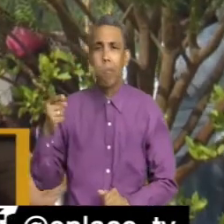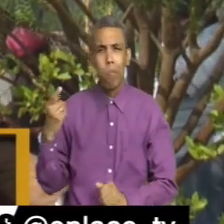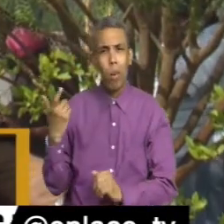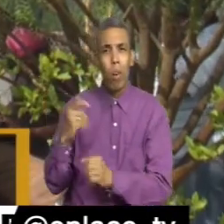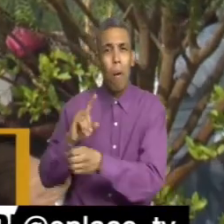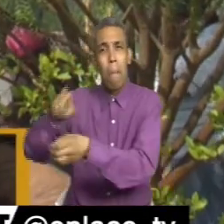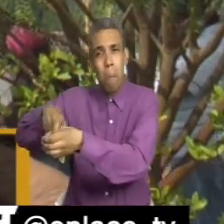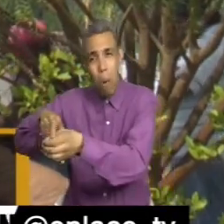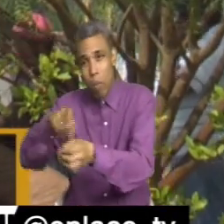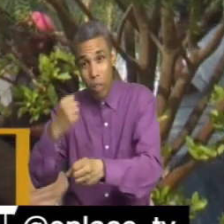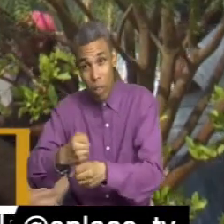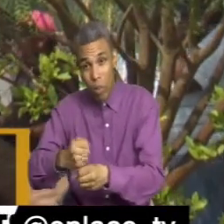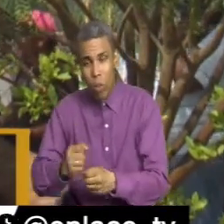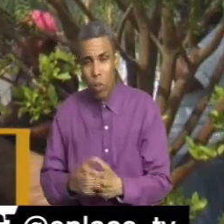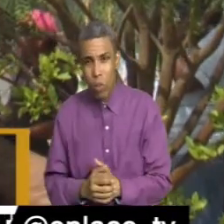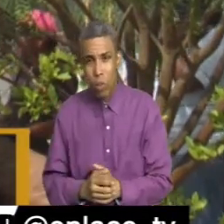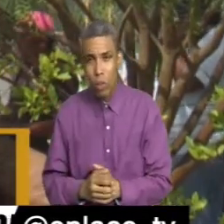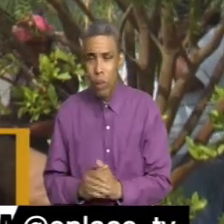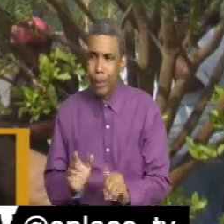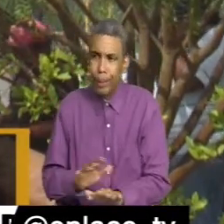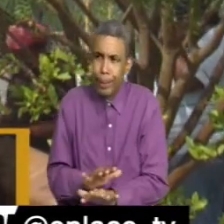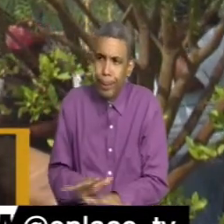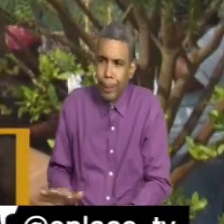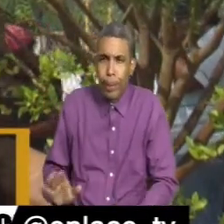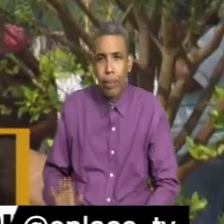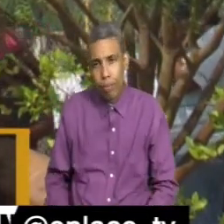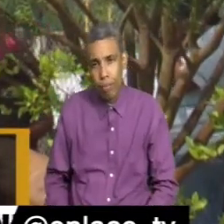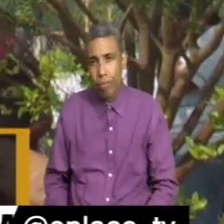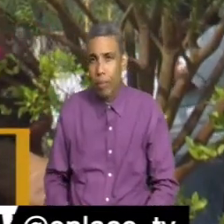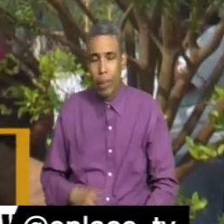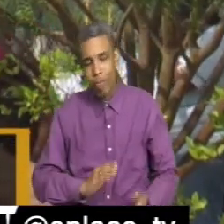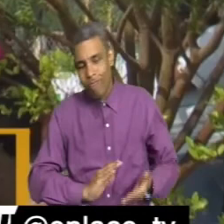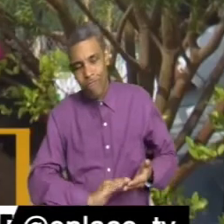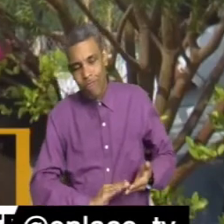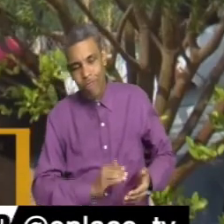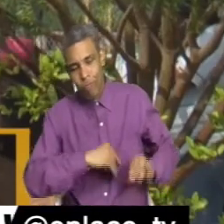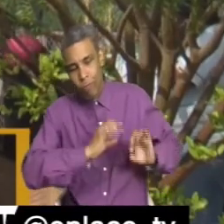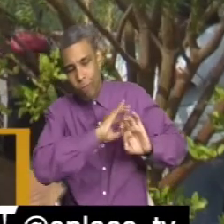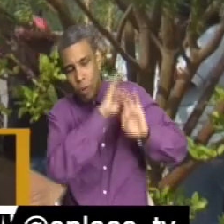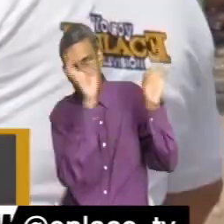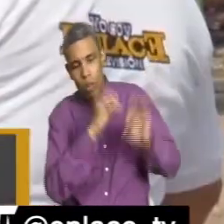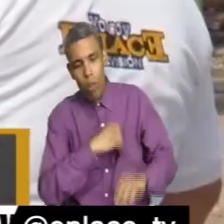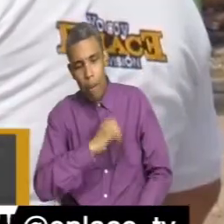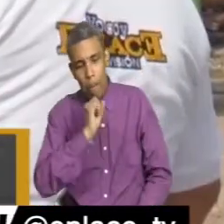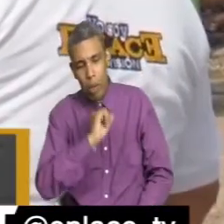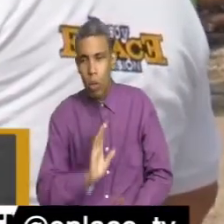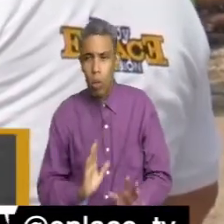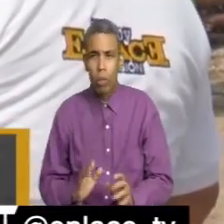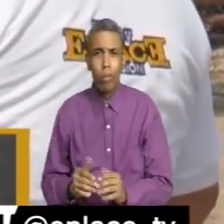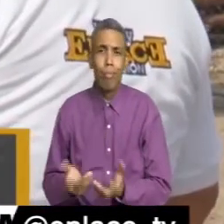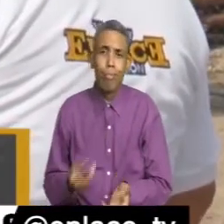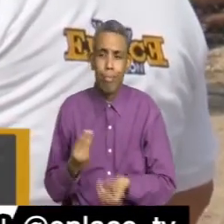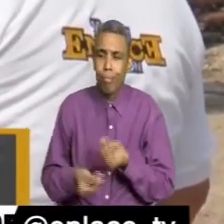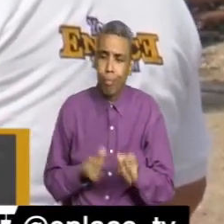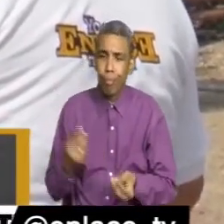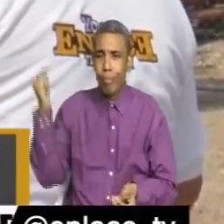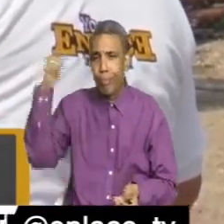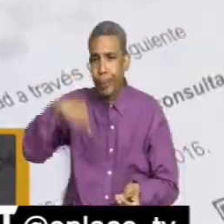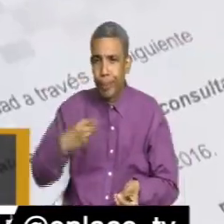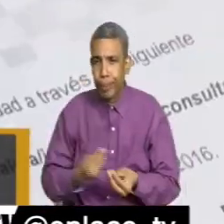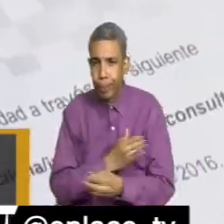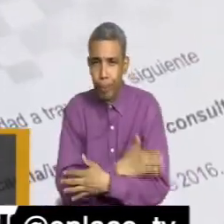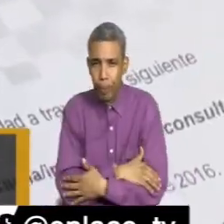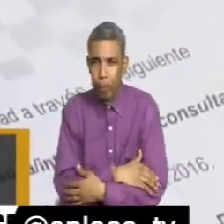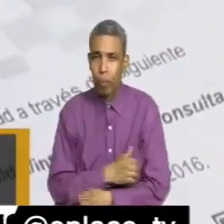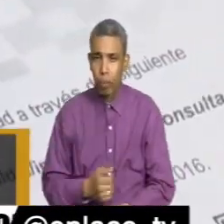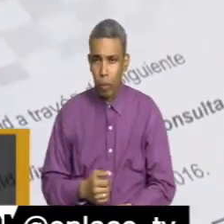algo para nuestras casas, ya esos campos nos cerraron las puertas. No nos quieren a la gente de Barranca tampoco afuera. Este cuñero que no encuentra trabajo en la industria del